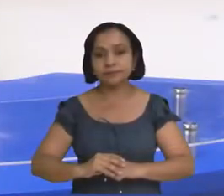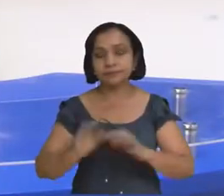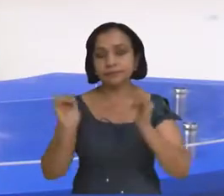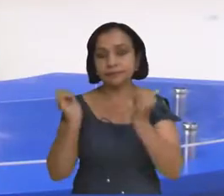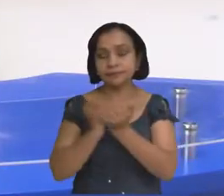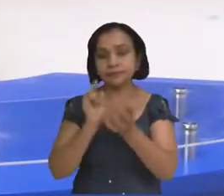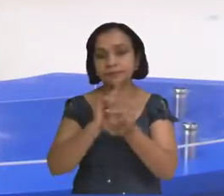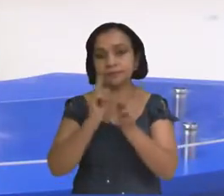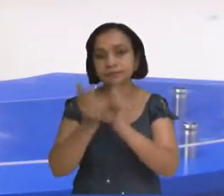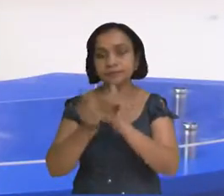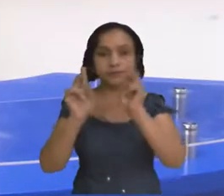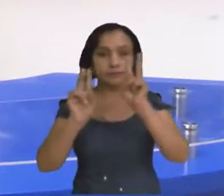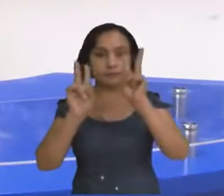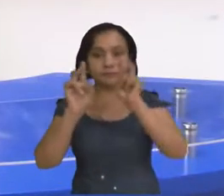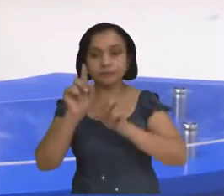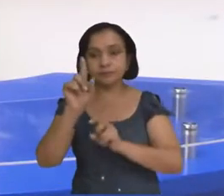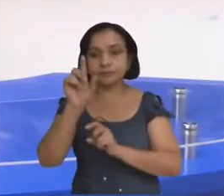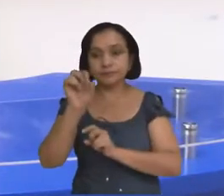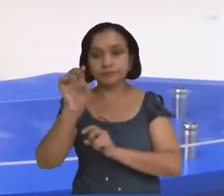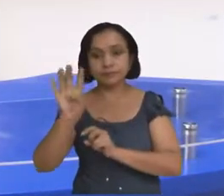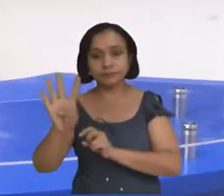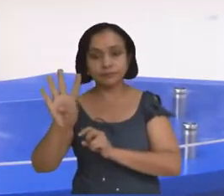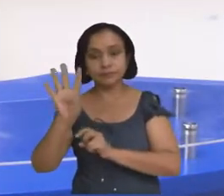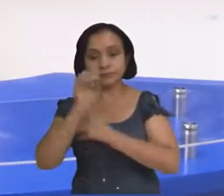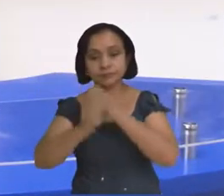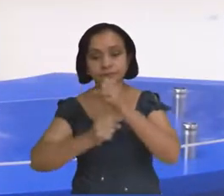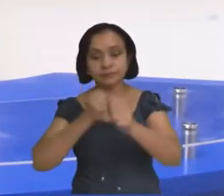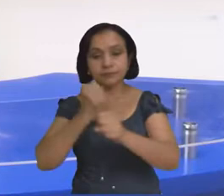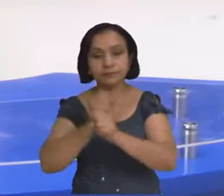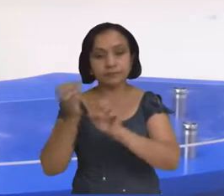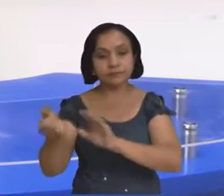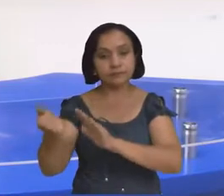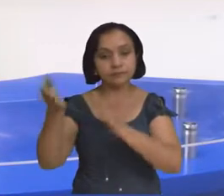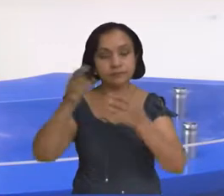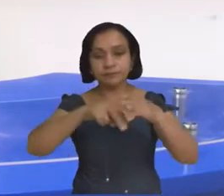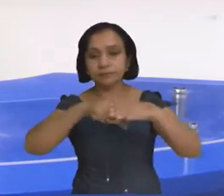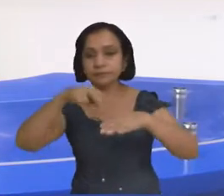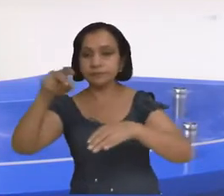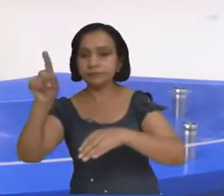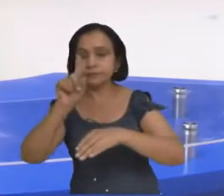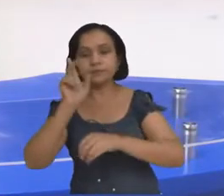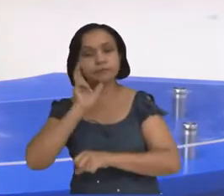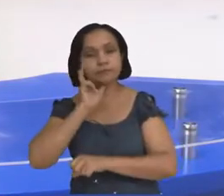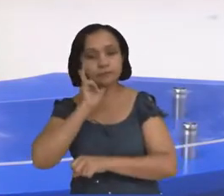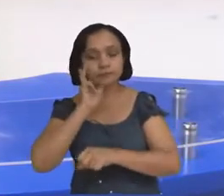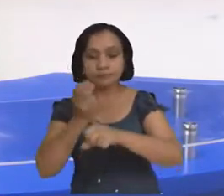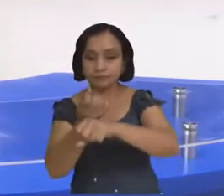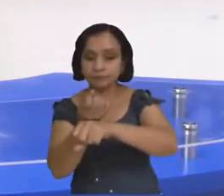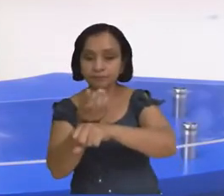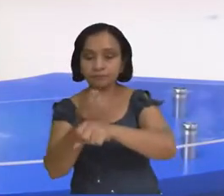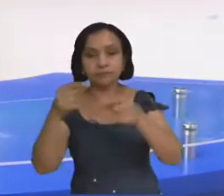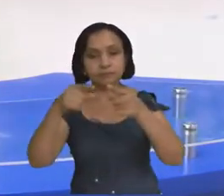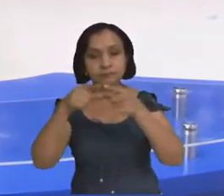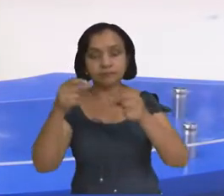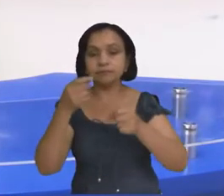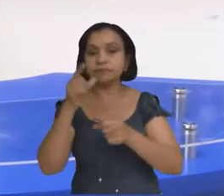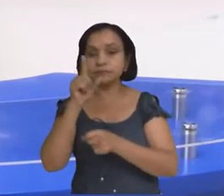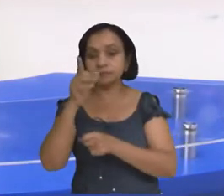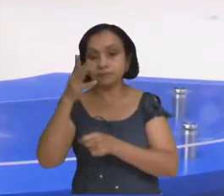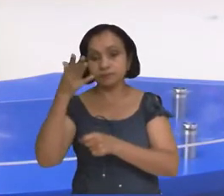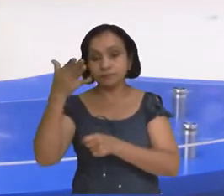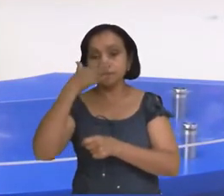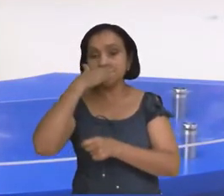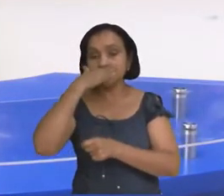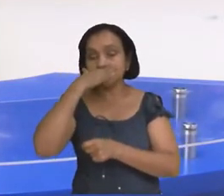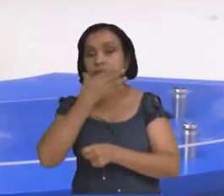Cambiando de tema, en el 104 aniversario del tránsito a la inmortalidad de Rubén Darío, la Alcaldía de Managua y Juventud Sandinista